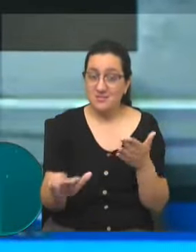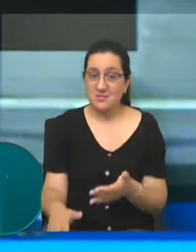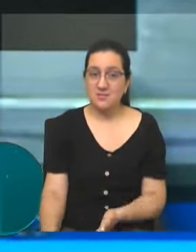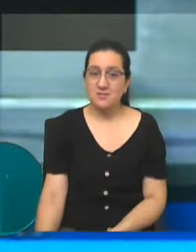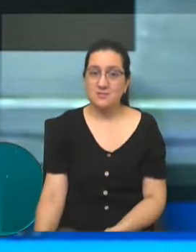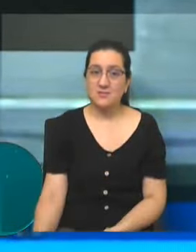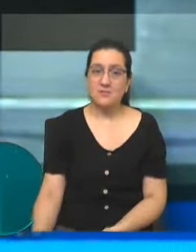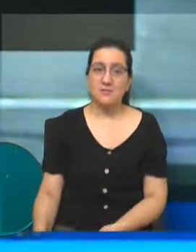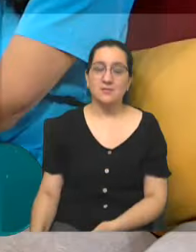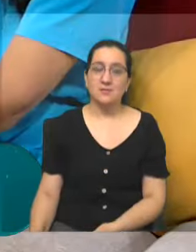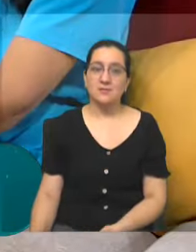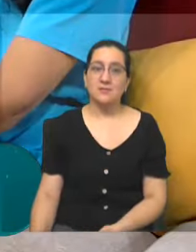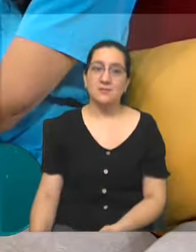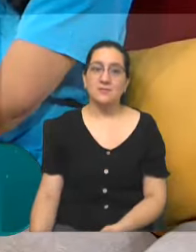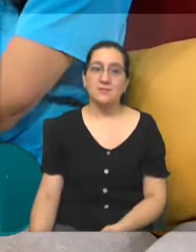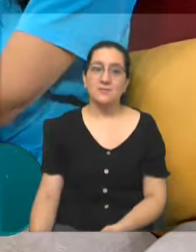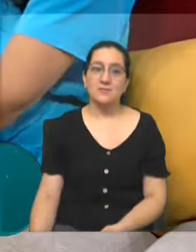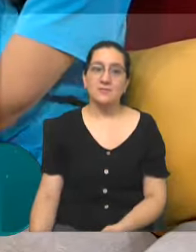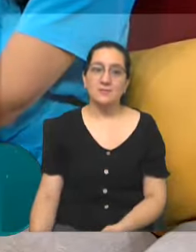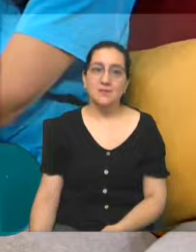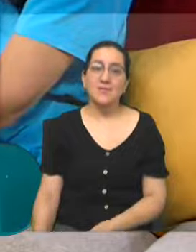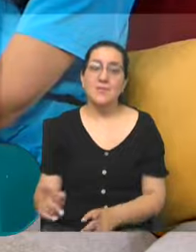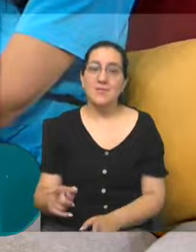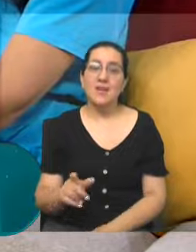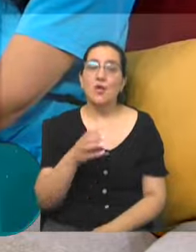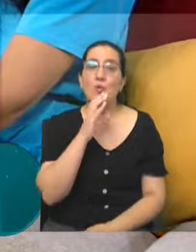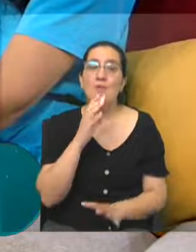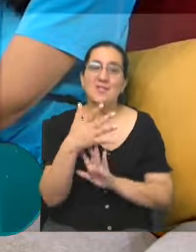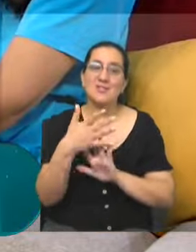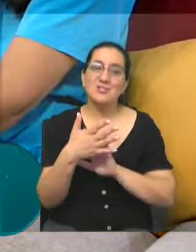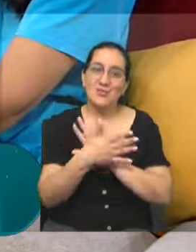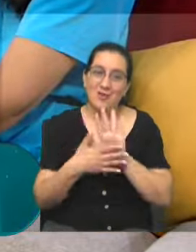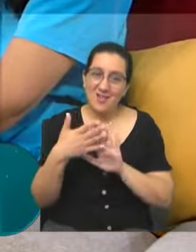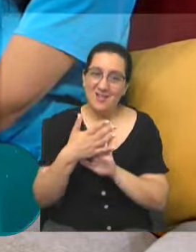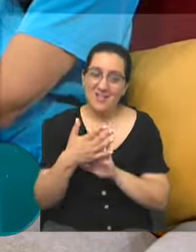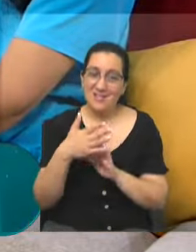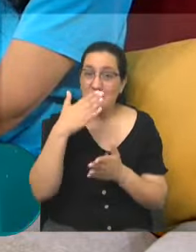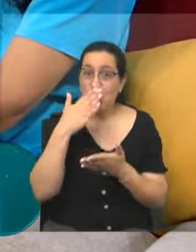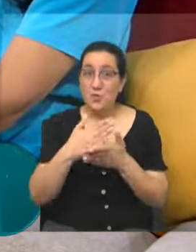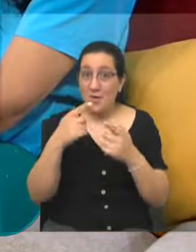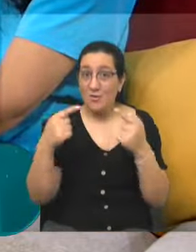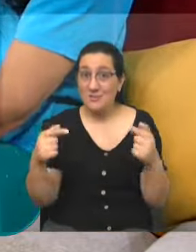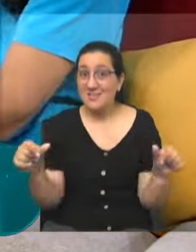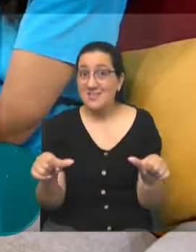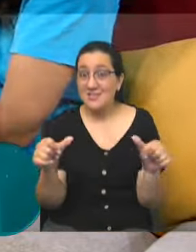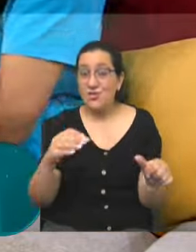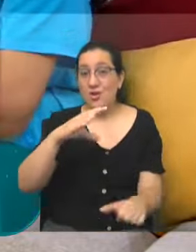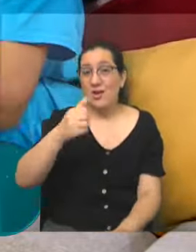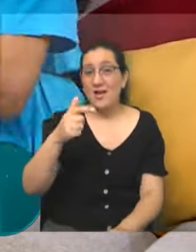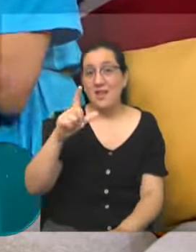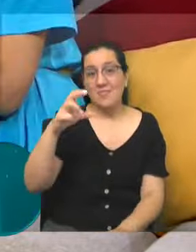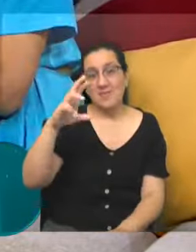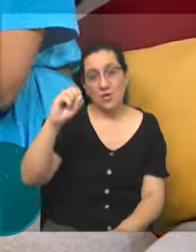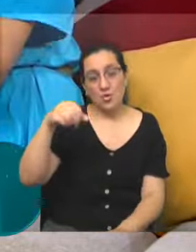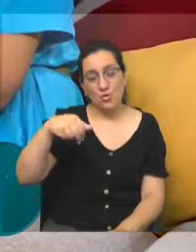de belleza, por favor. Es una idea divina de la Comedia Nacional. Ya de las últimas cosas que está haciendo Calderón por esta Comedia Nacional que